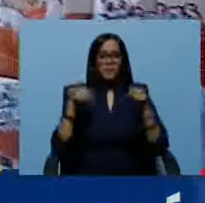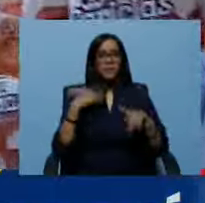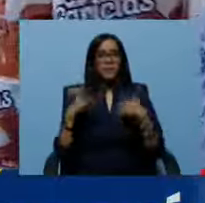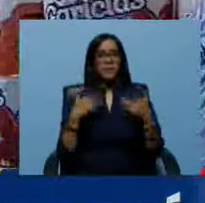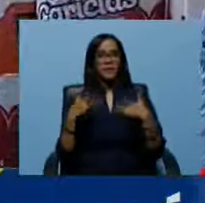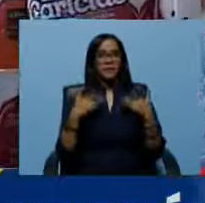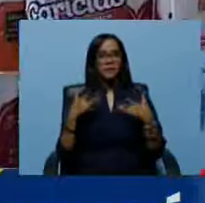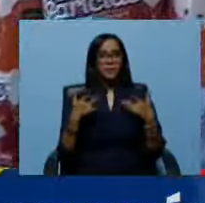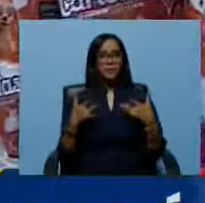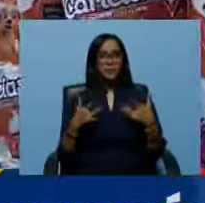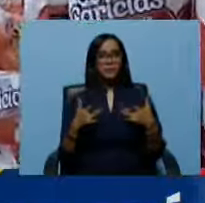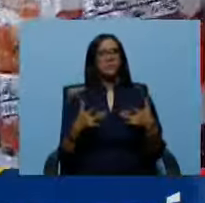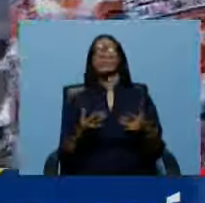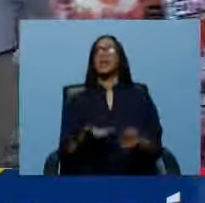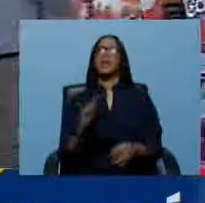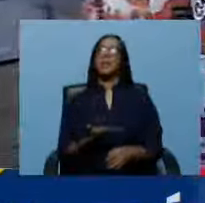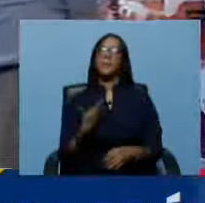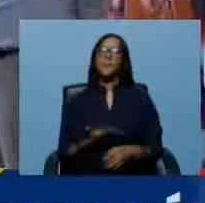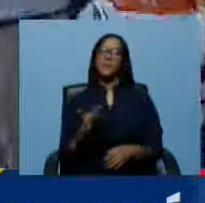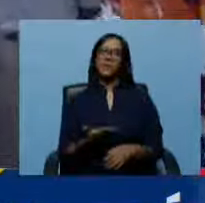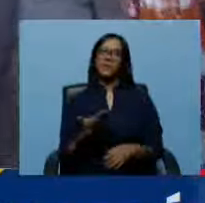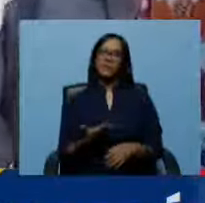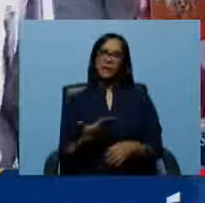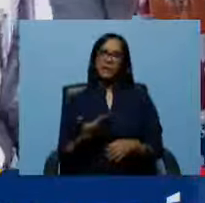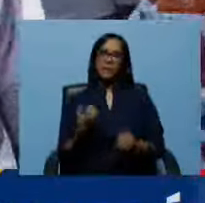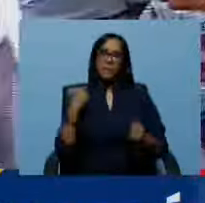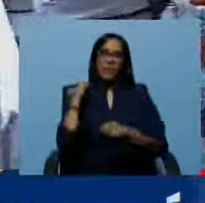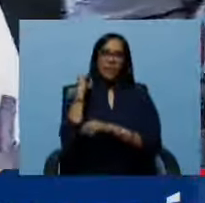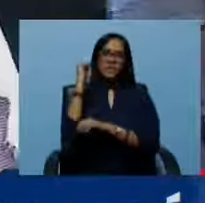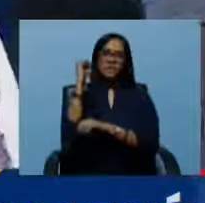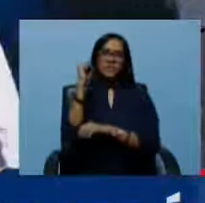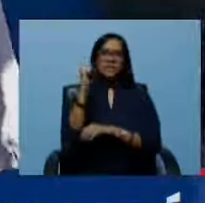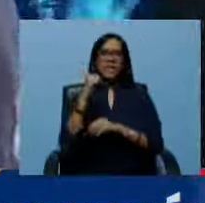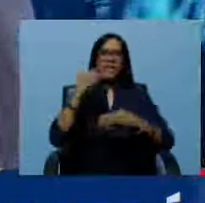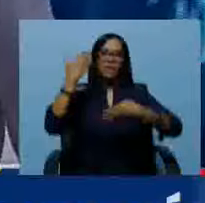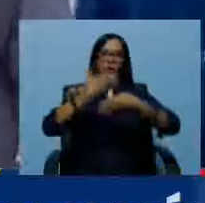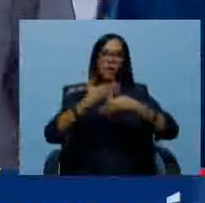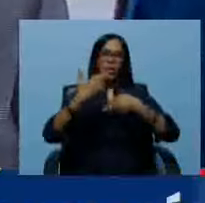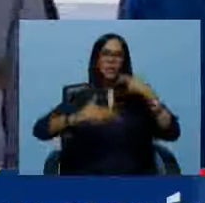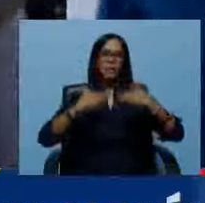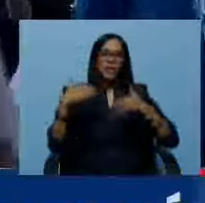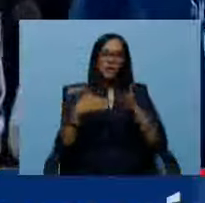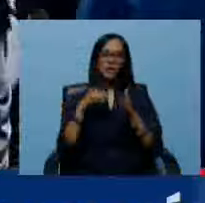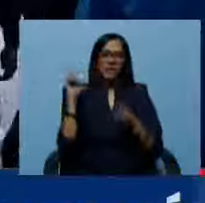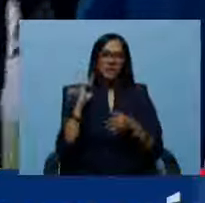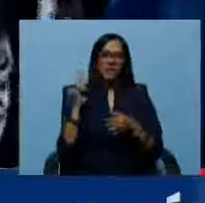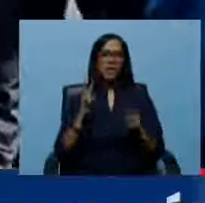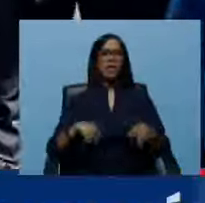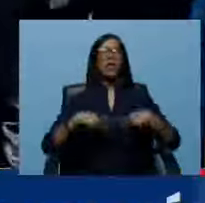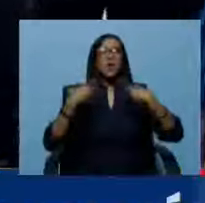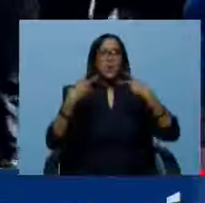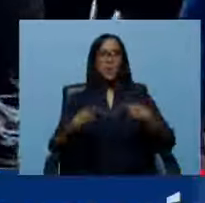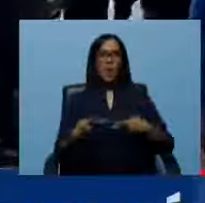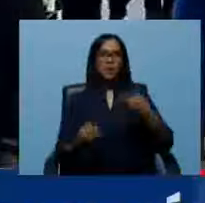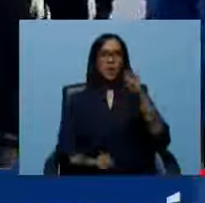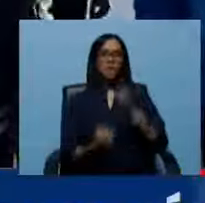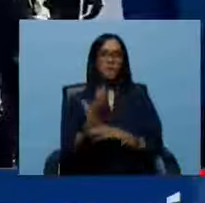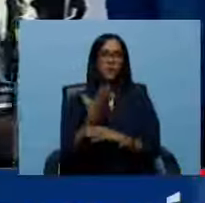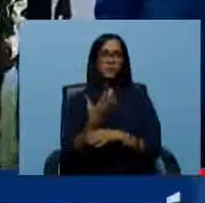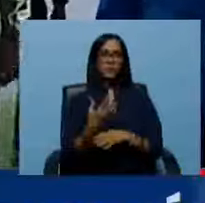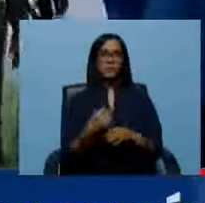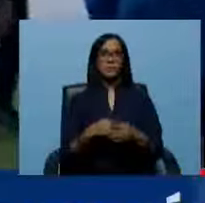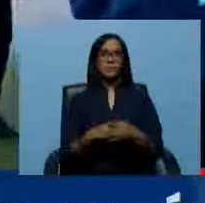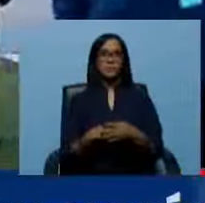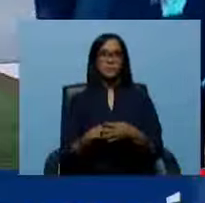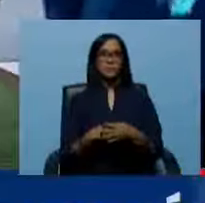presidente, es fundamental para vencer el bloqueo criminal contra Venezuela. Nuevas fuentes de